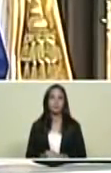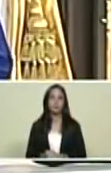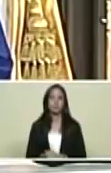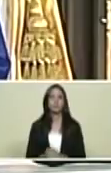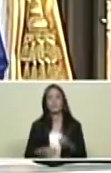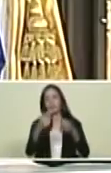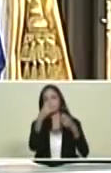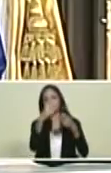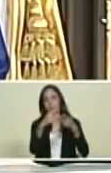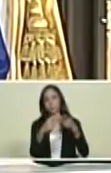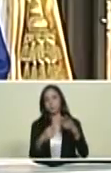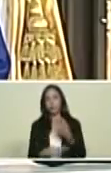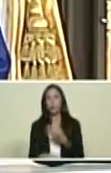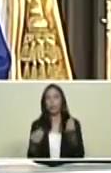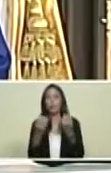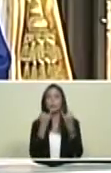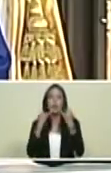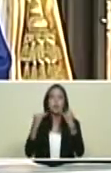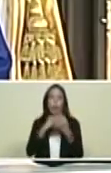Yecuana.